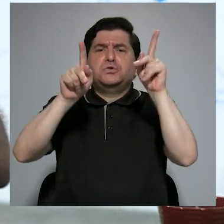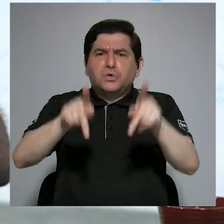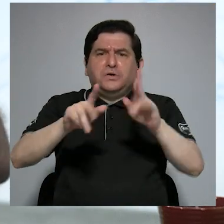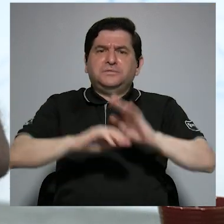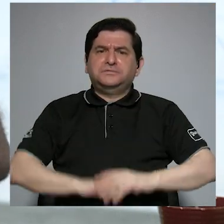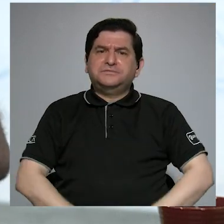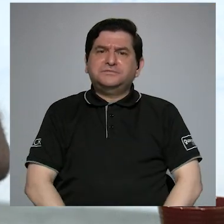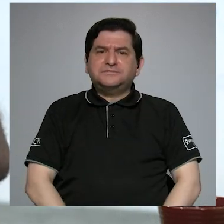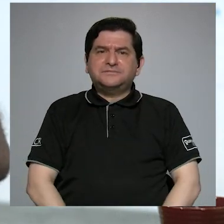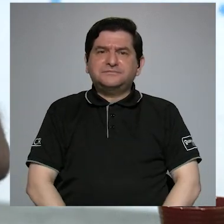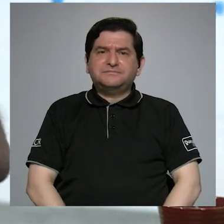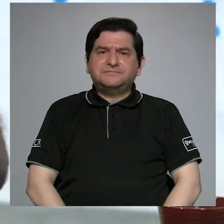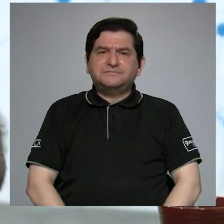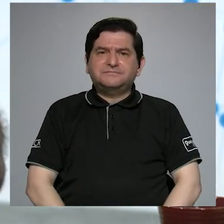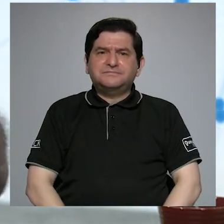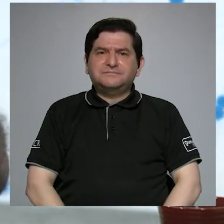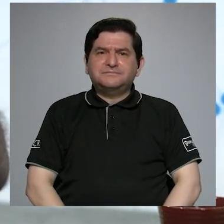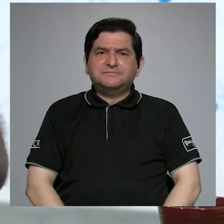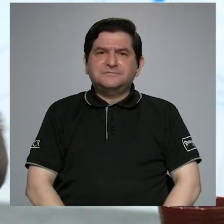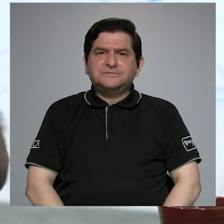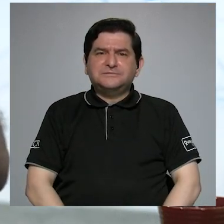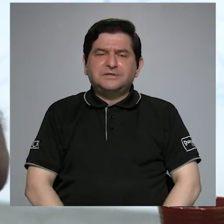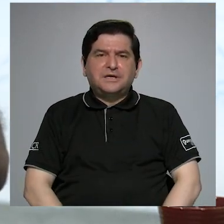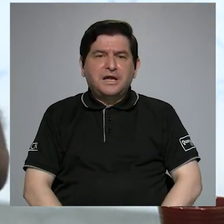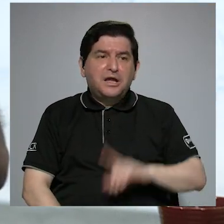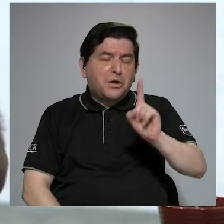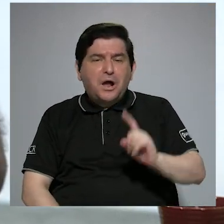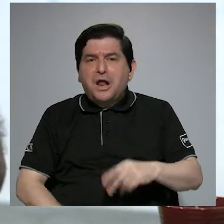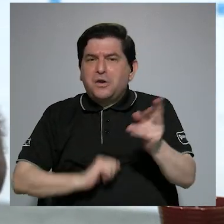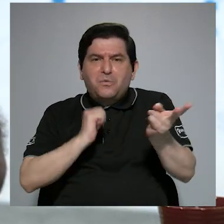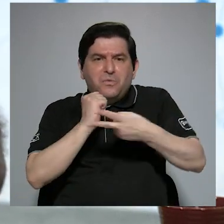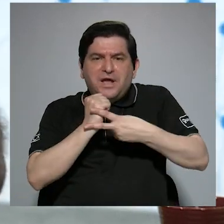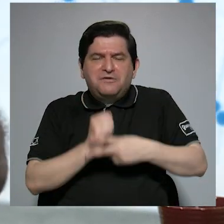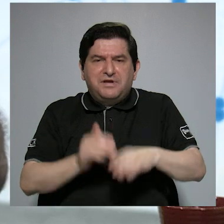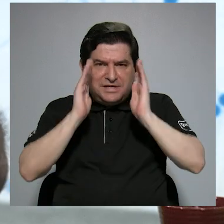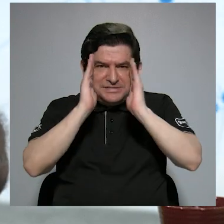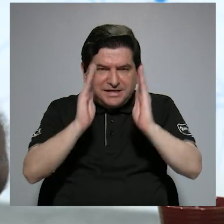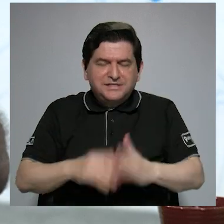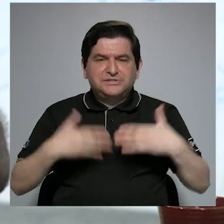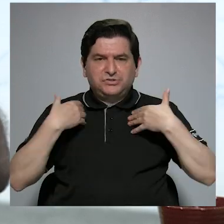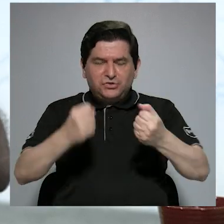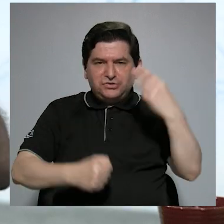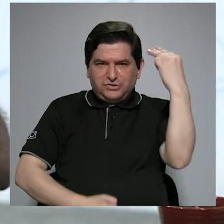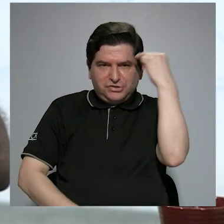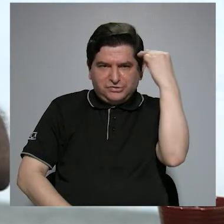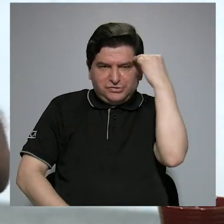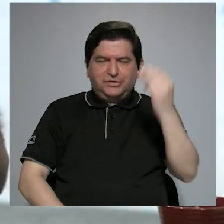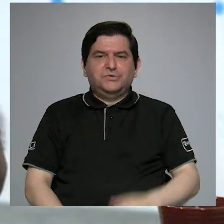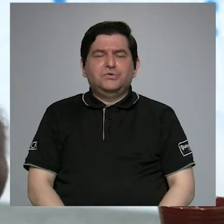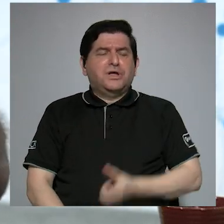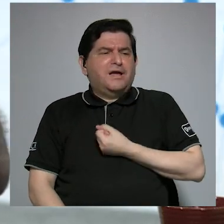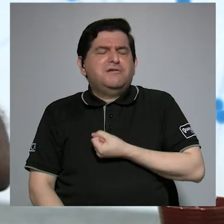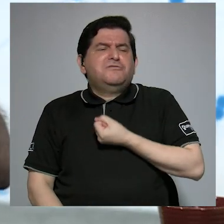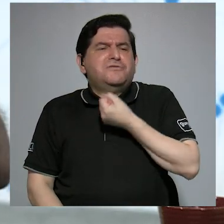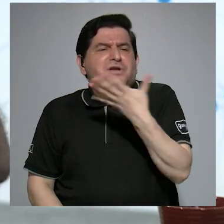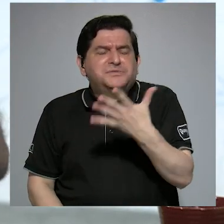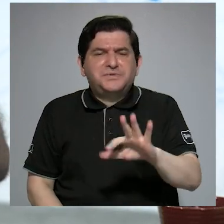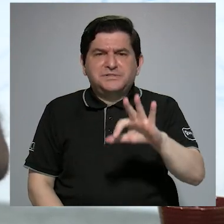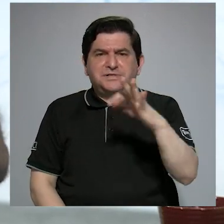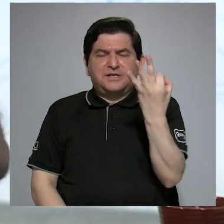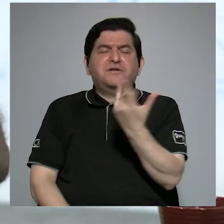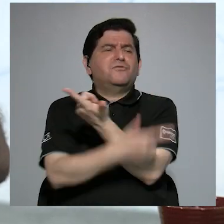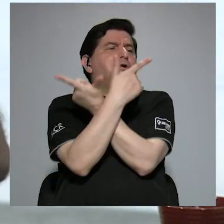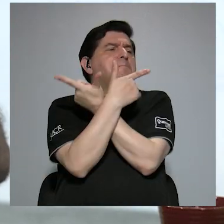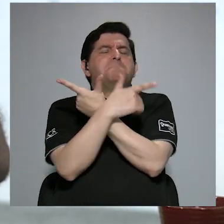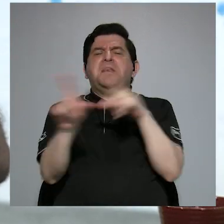persona que haya sido o recibido alguna atención en salud mental y expresarse de la manera